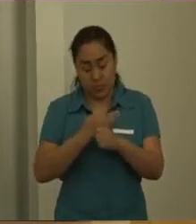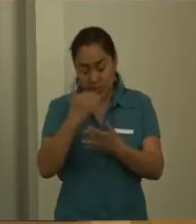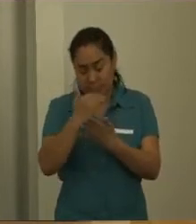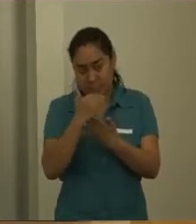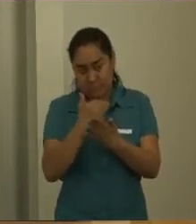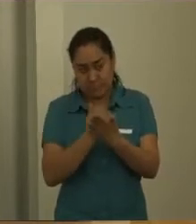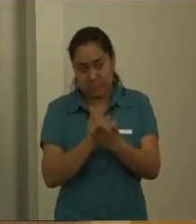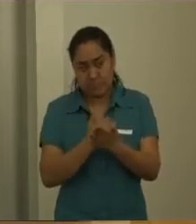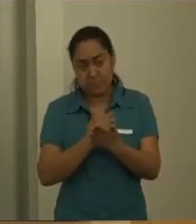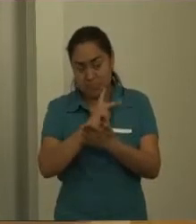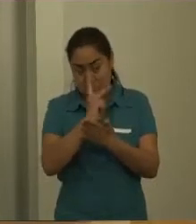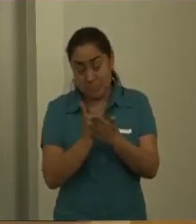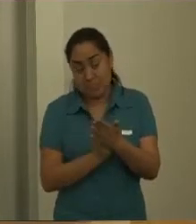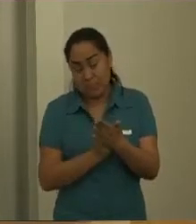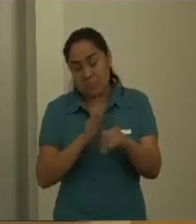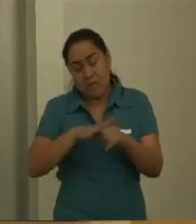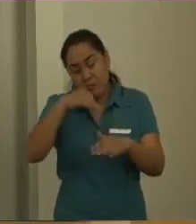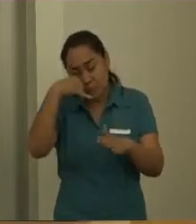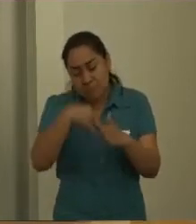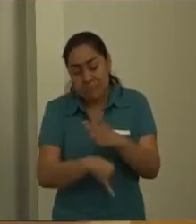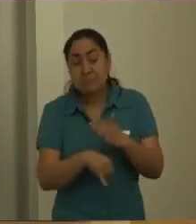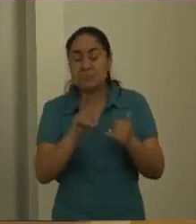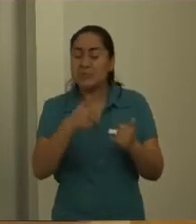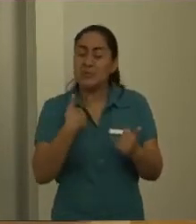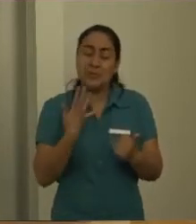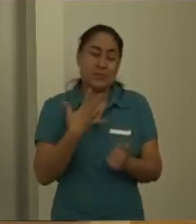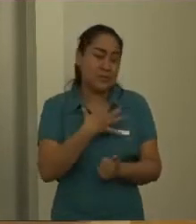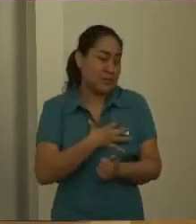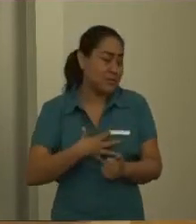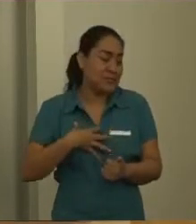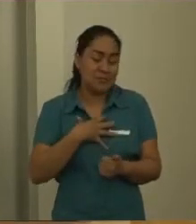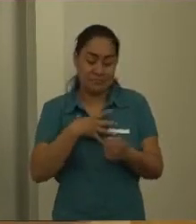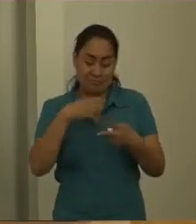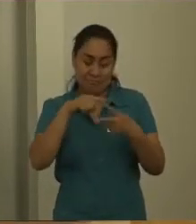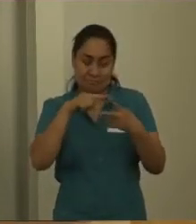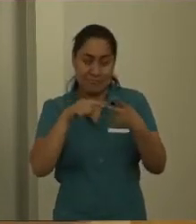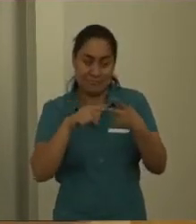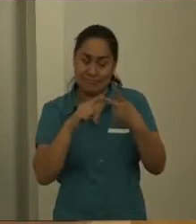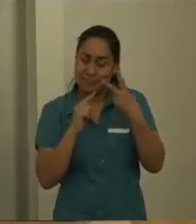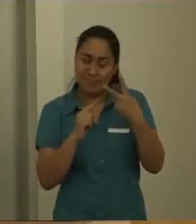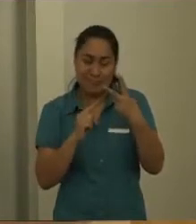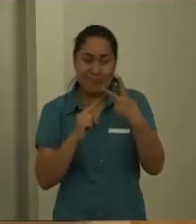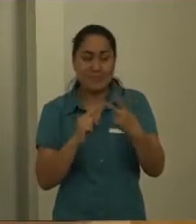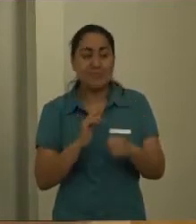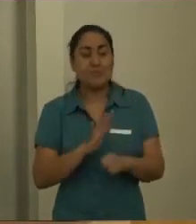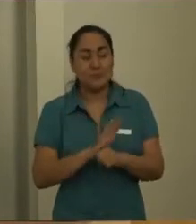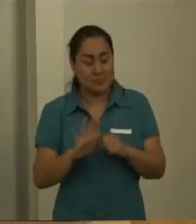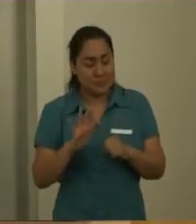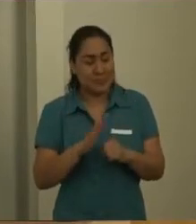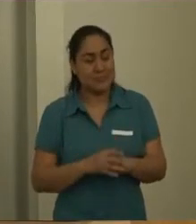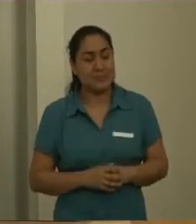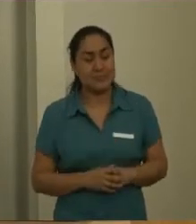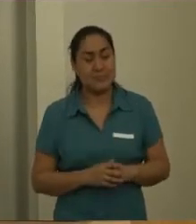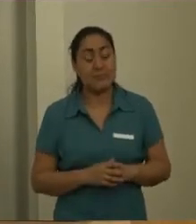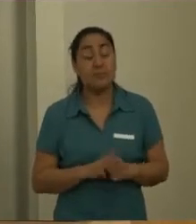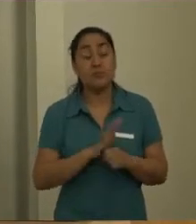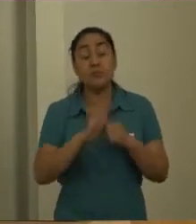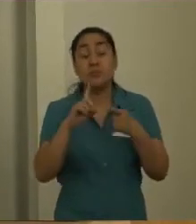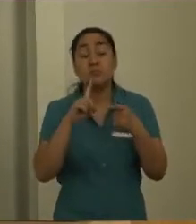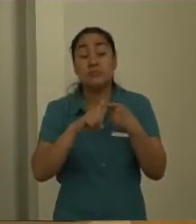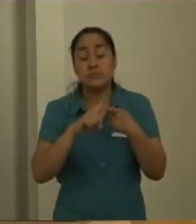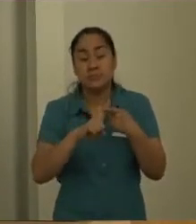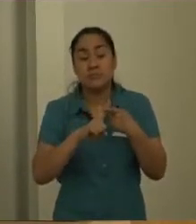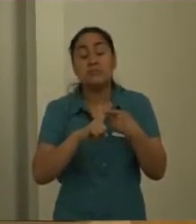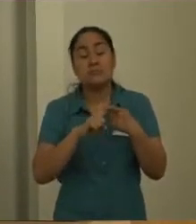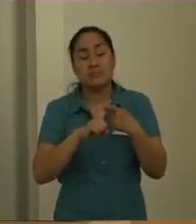denso y me regocijo de dos cosas por dos cosas básicamente 1 porque